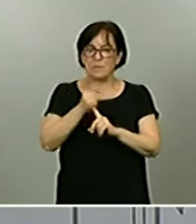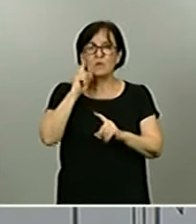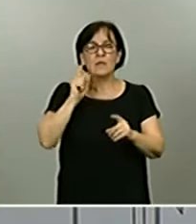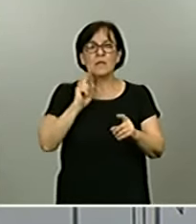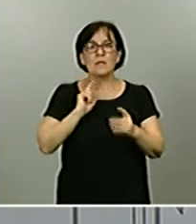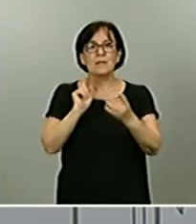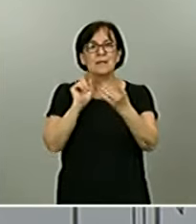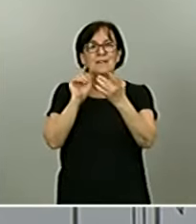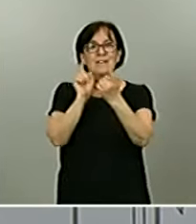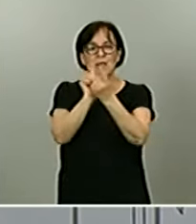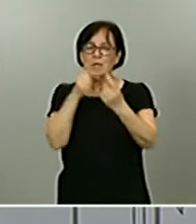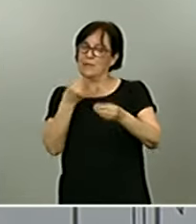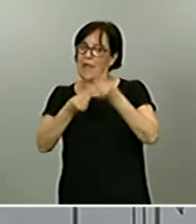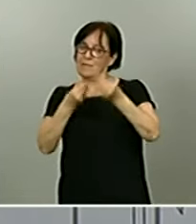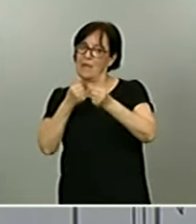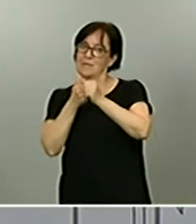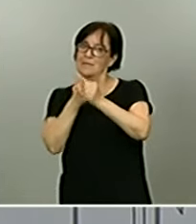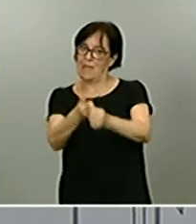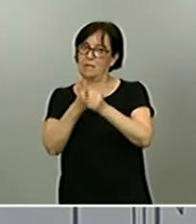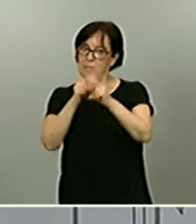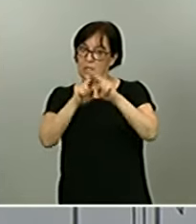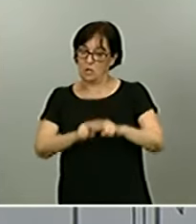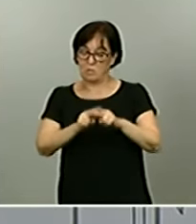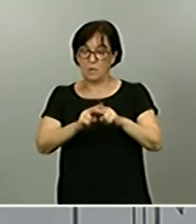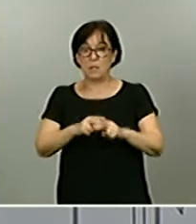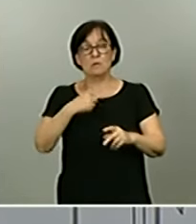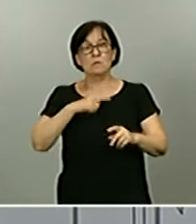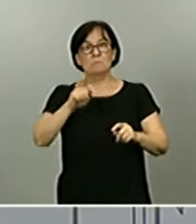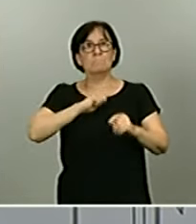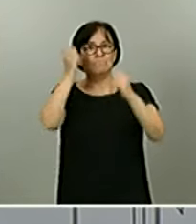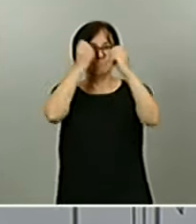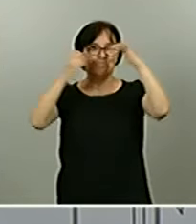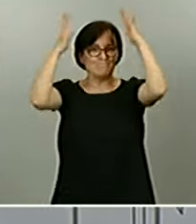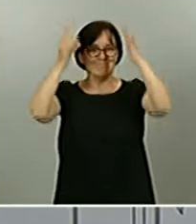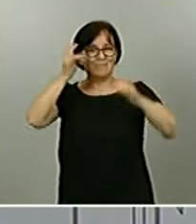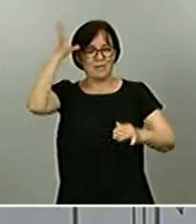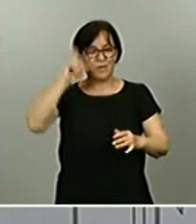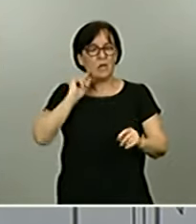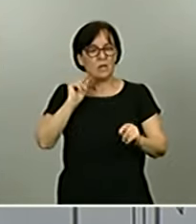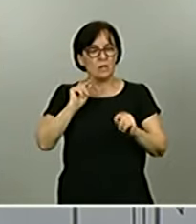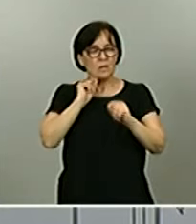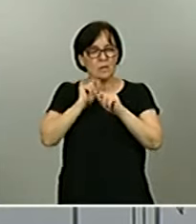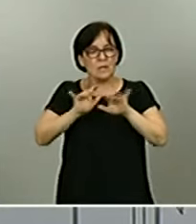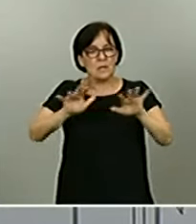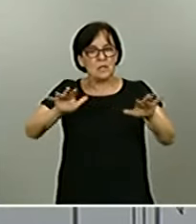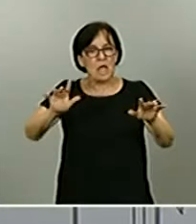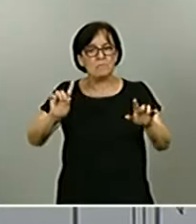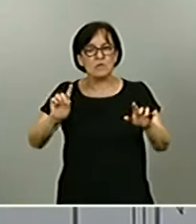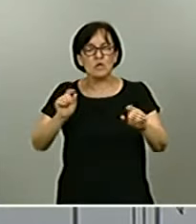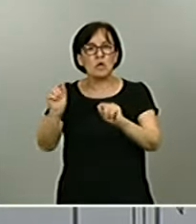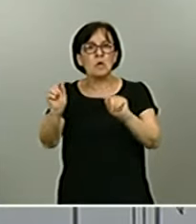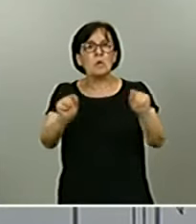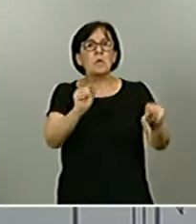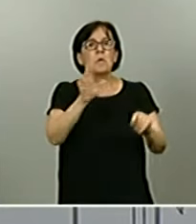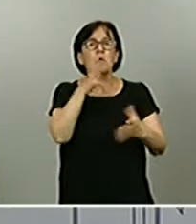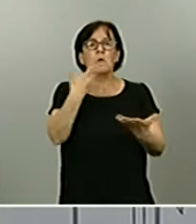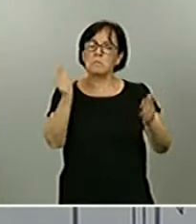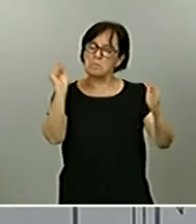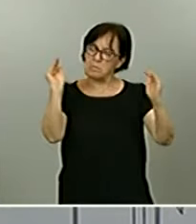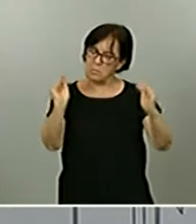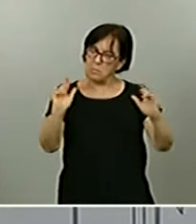seguimiento. Y esto nos da una idea muy clara de que la transmisión es algo menor de lo que parecía y que seguimos teniendo un número muy importante de los